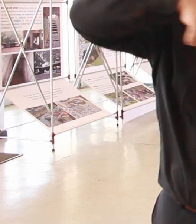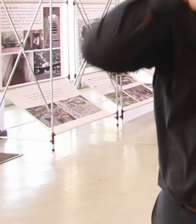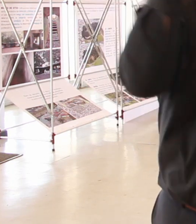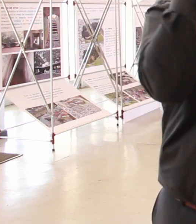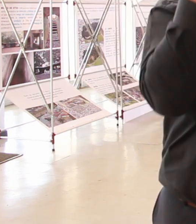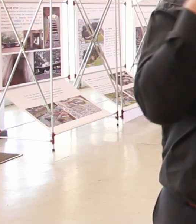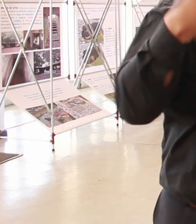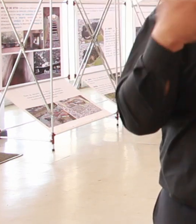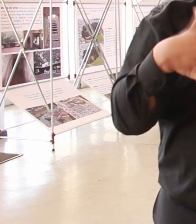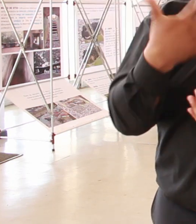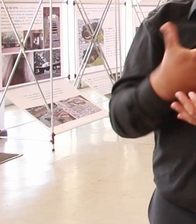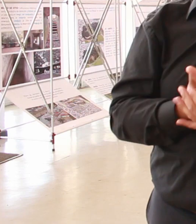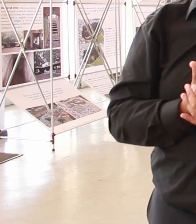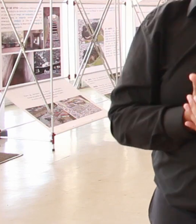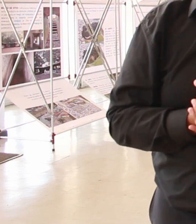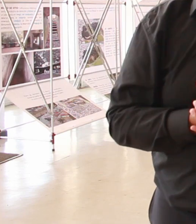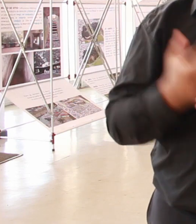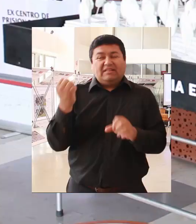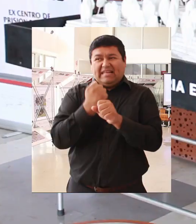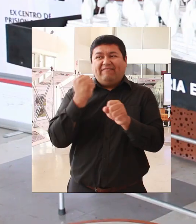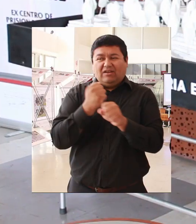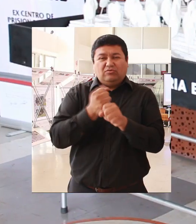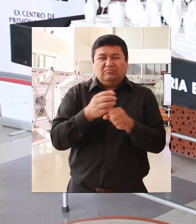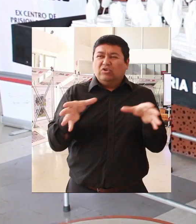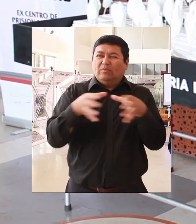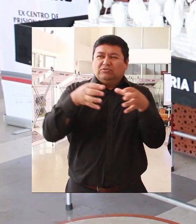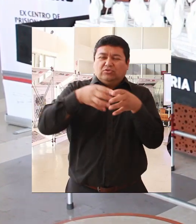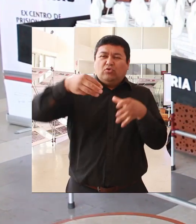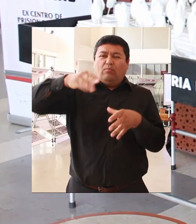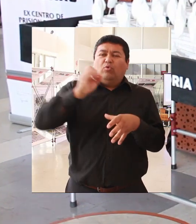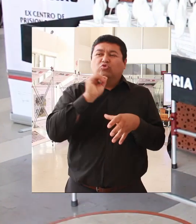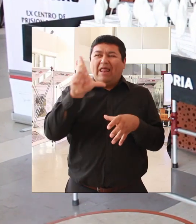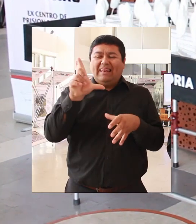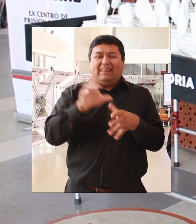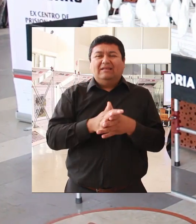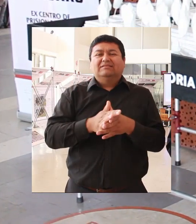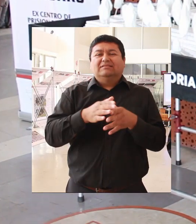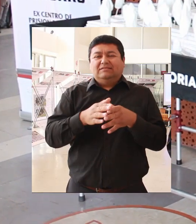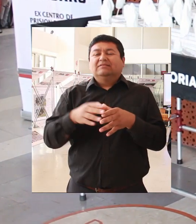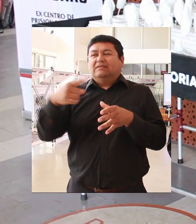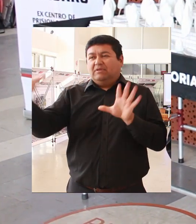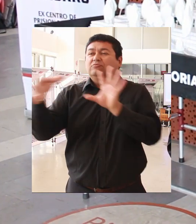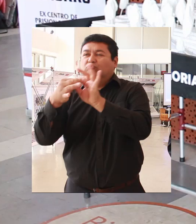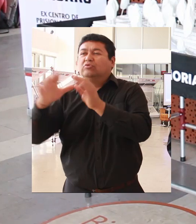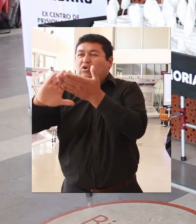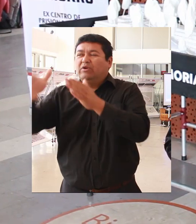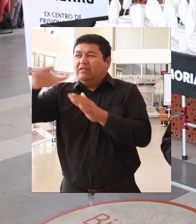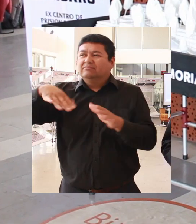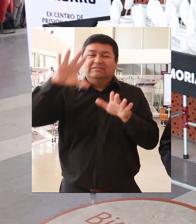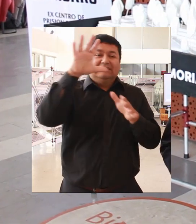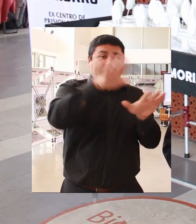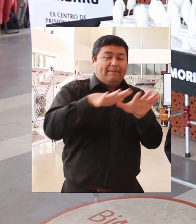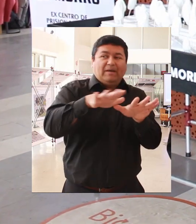sumamente relevante el trabajo que ha hecho la Mutual en conjunto con la comunidad para rescatar este espacio,